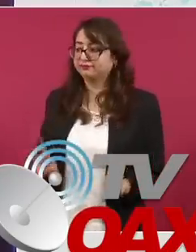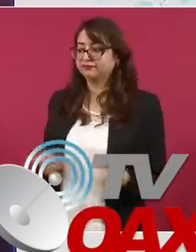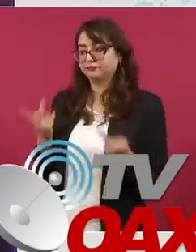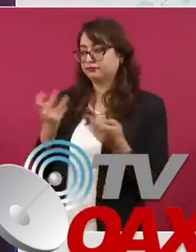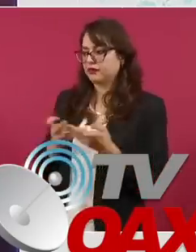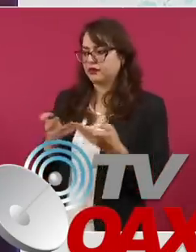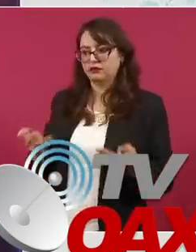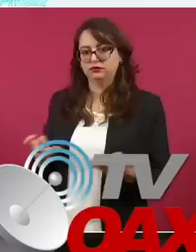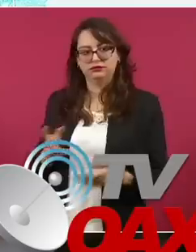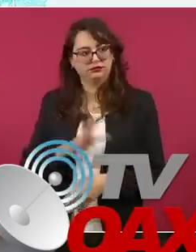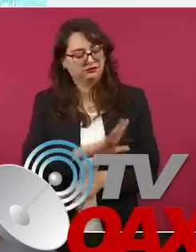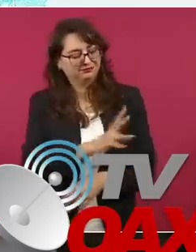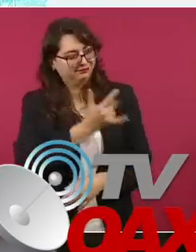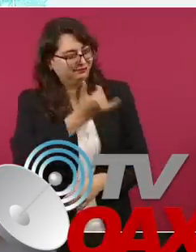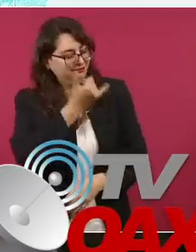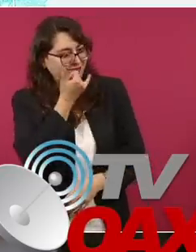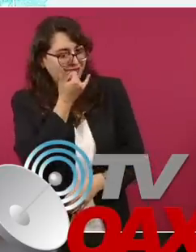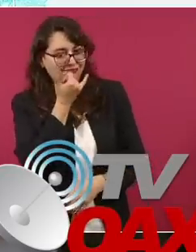justo, sino